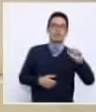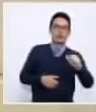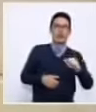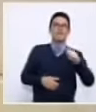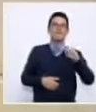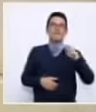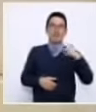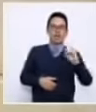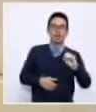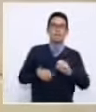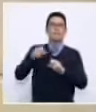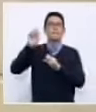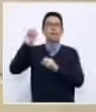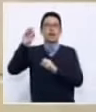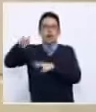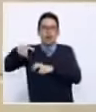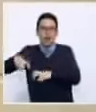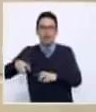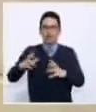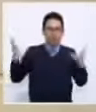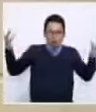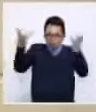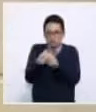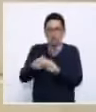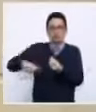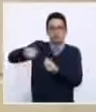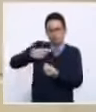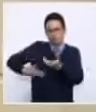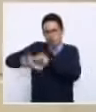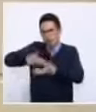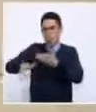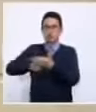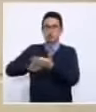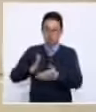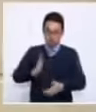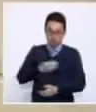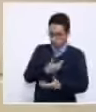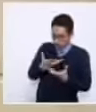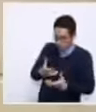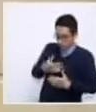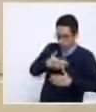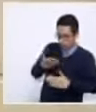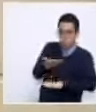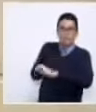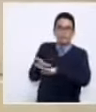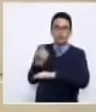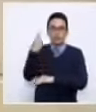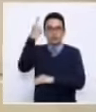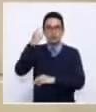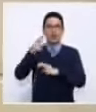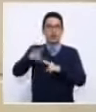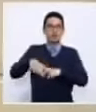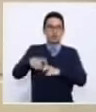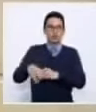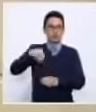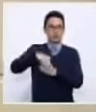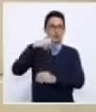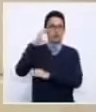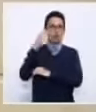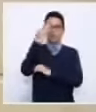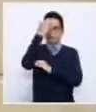Finagro, con nosotros, y busquémosle solución a esto. Y si quieren, nosotros somos capaces de proponer una política agropecuaria para este